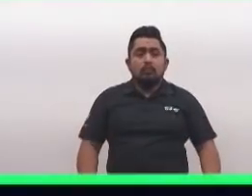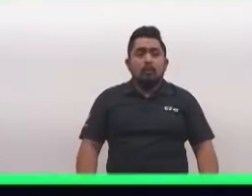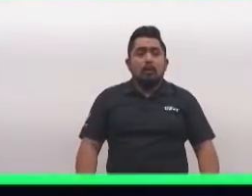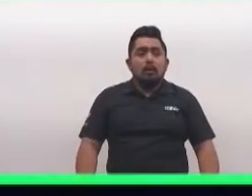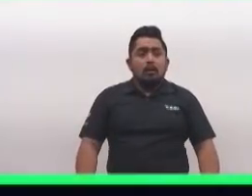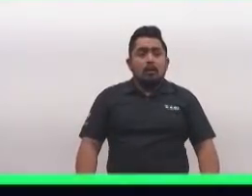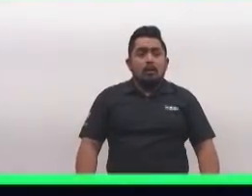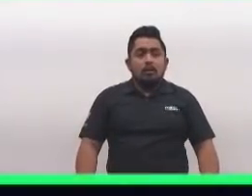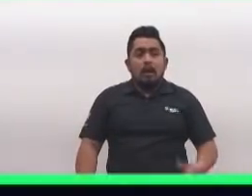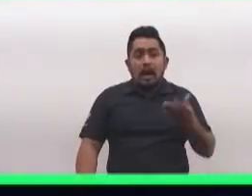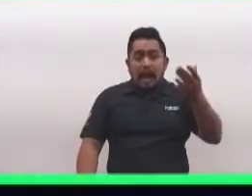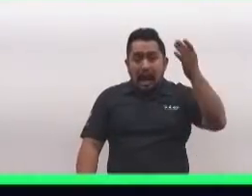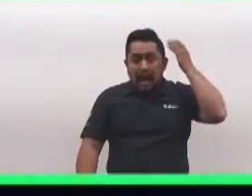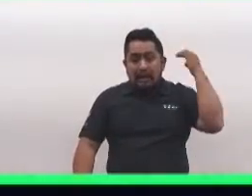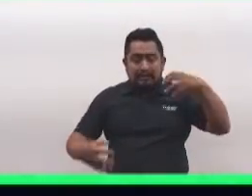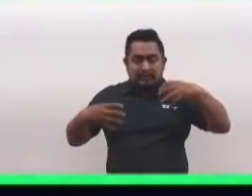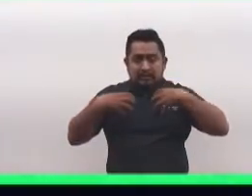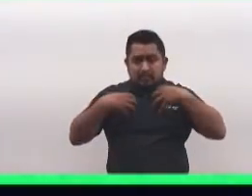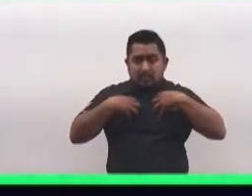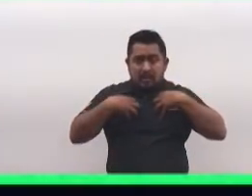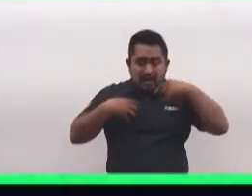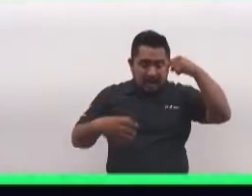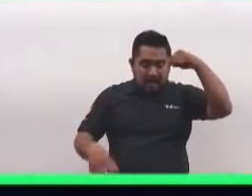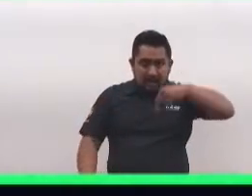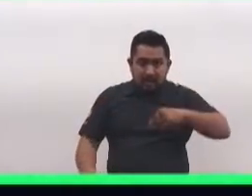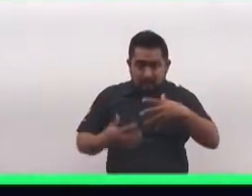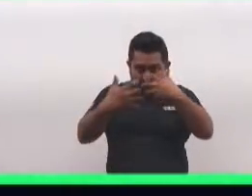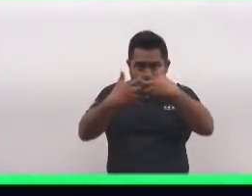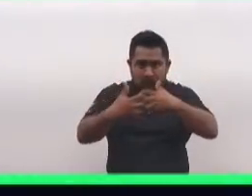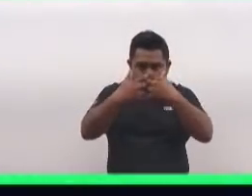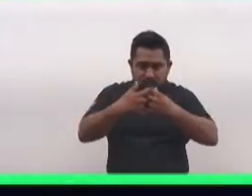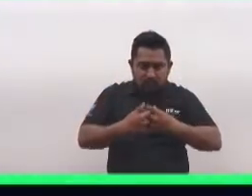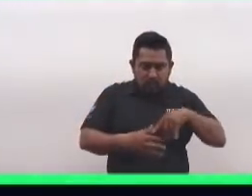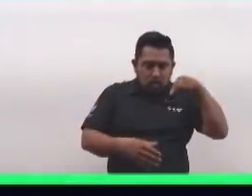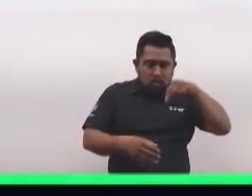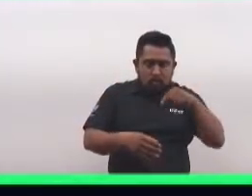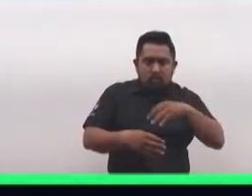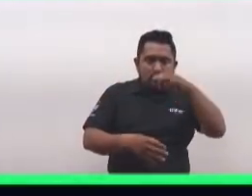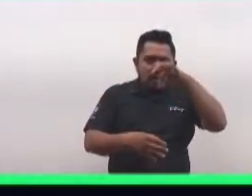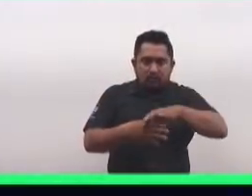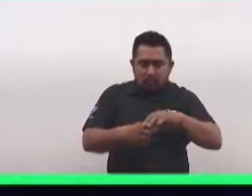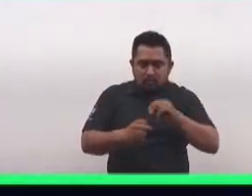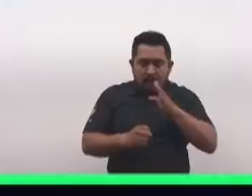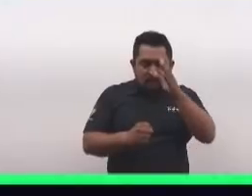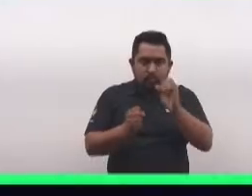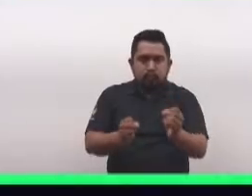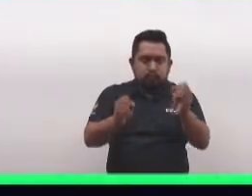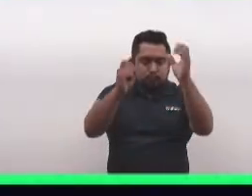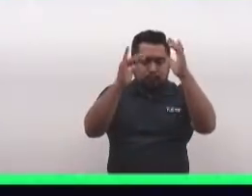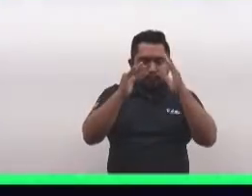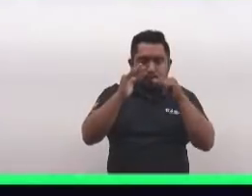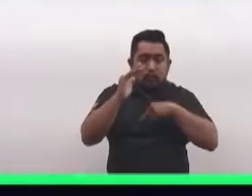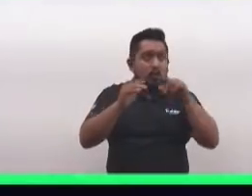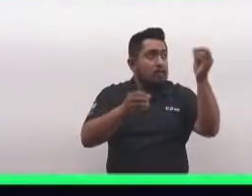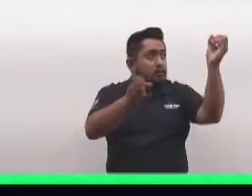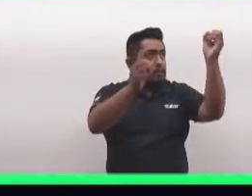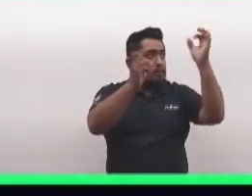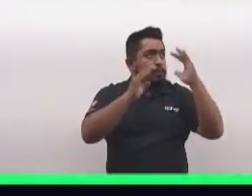de lo que se ha sembrado en tantos años que nos permiten tener privilegios que nosotros no merecemos